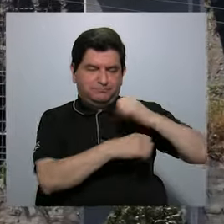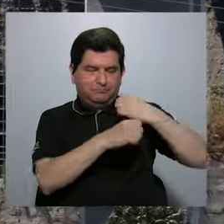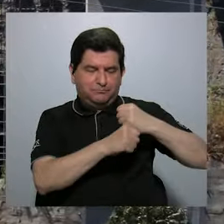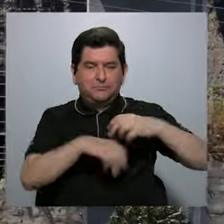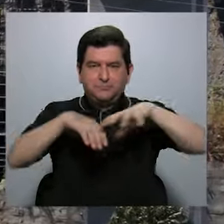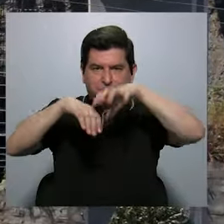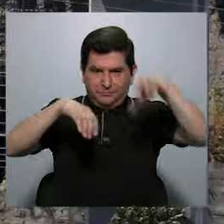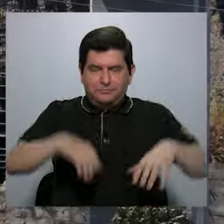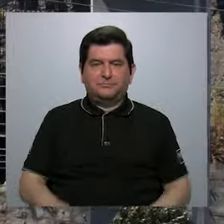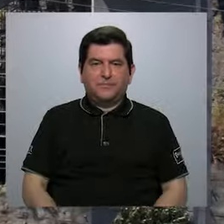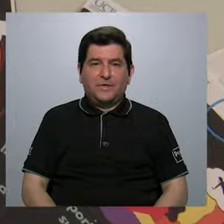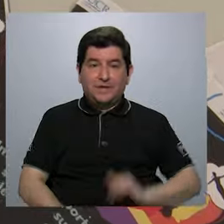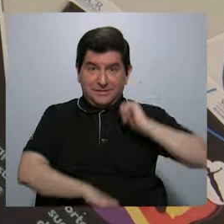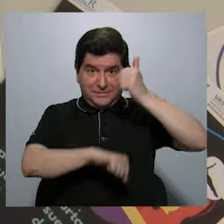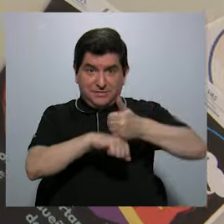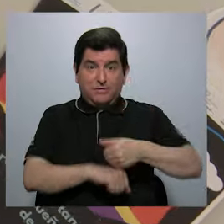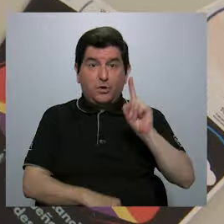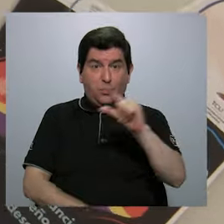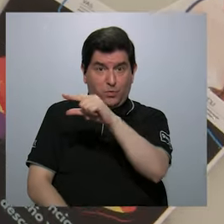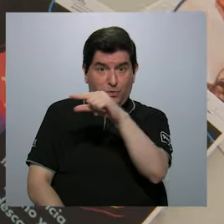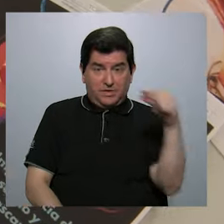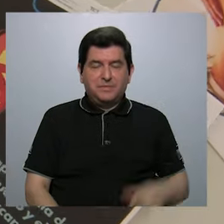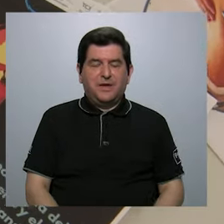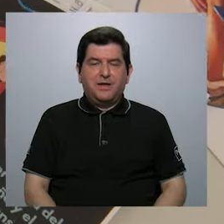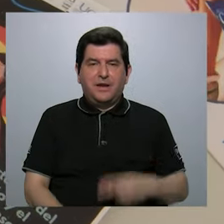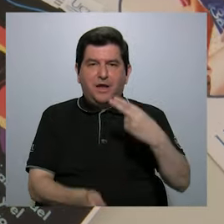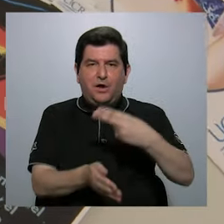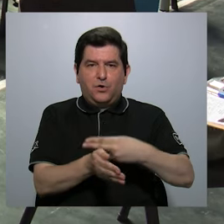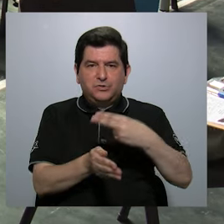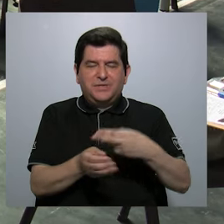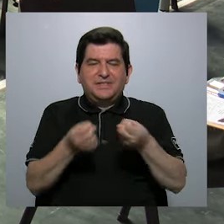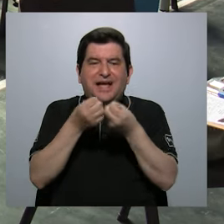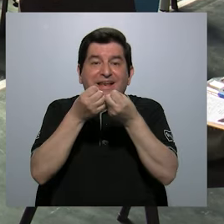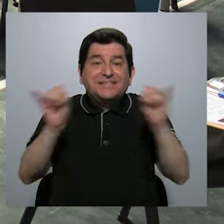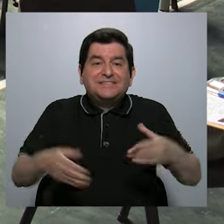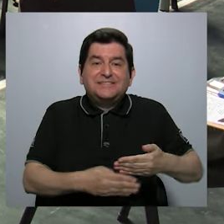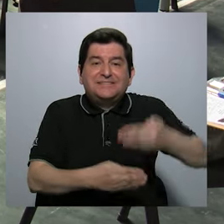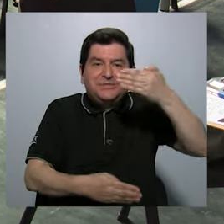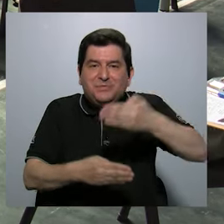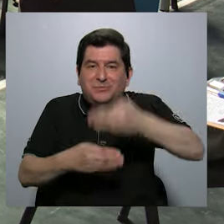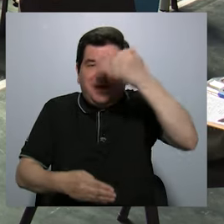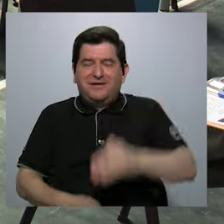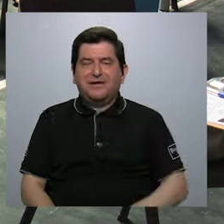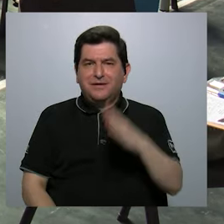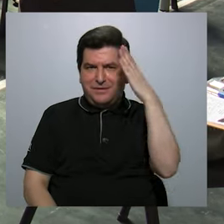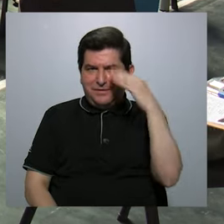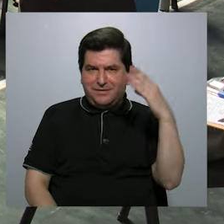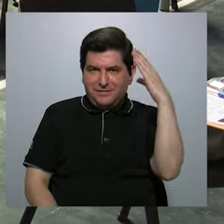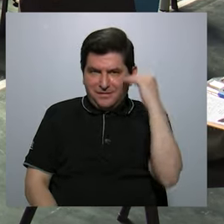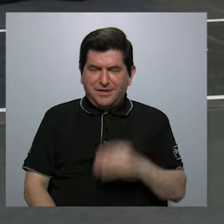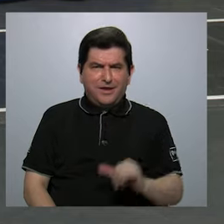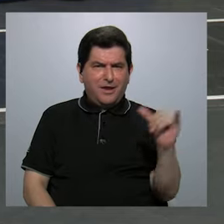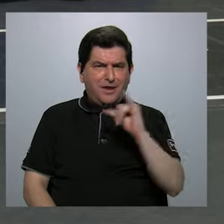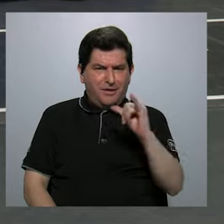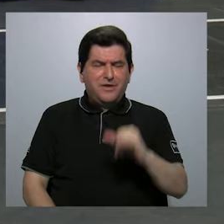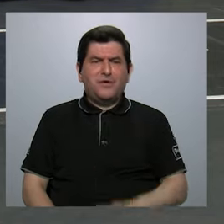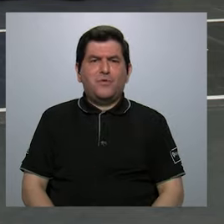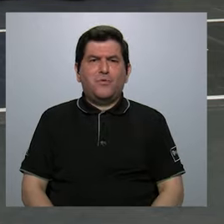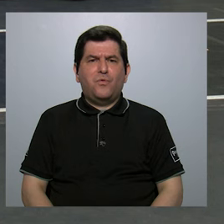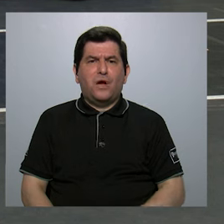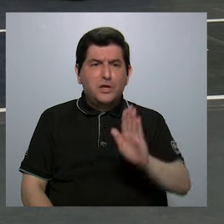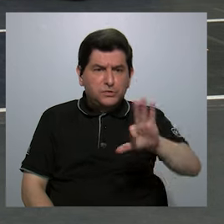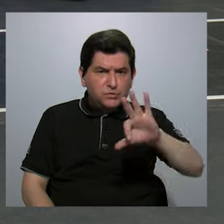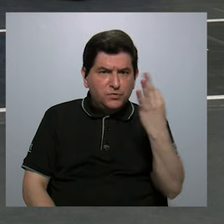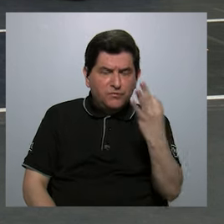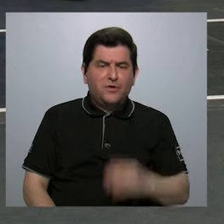Cantón, se levantó por una semana el Hospital Sin Paredes, una experiencia que también tuvo sus